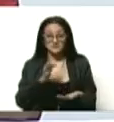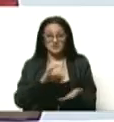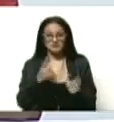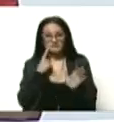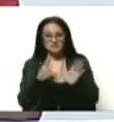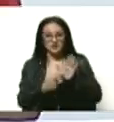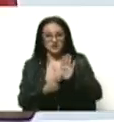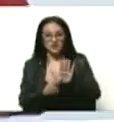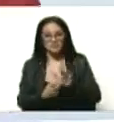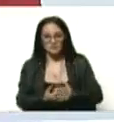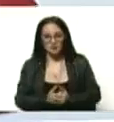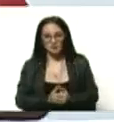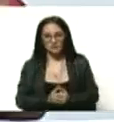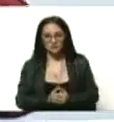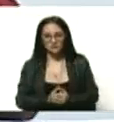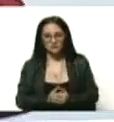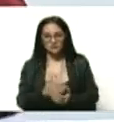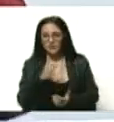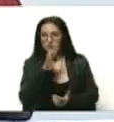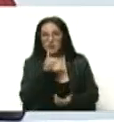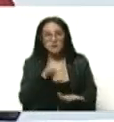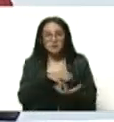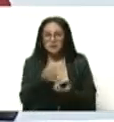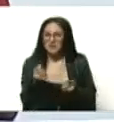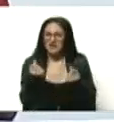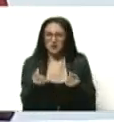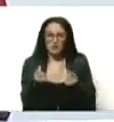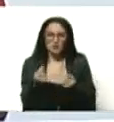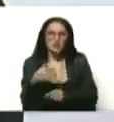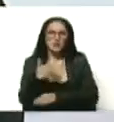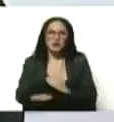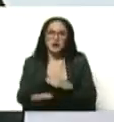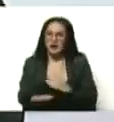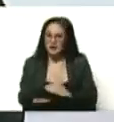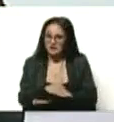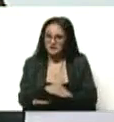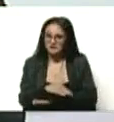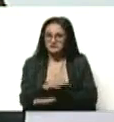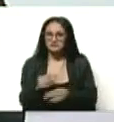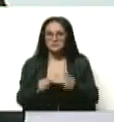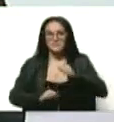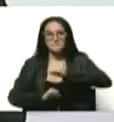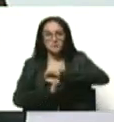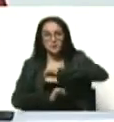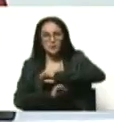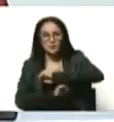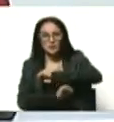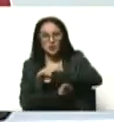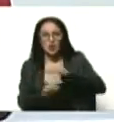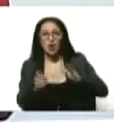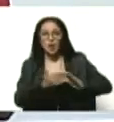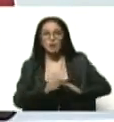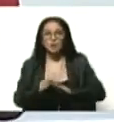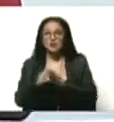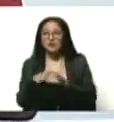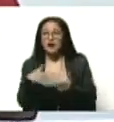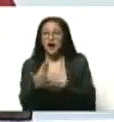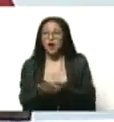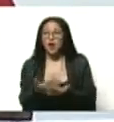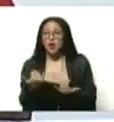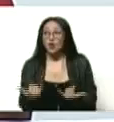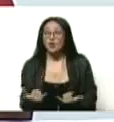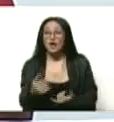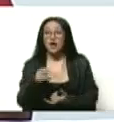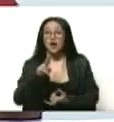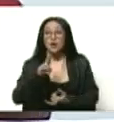dando. No hemos tenido ninguna novedad. O sea, las calles, los propulsores, las calles, las comunidades, ahora las UVC nos están dando